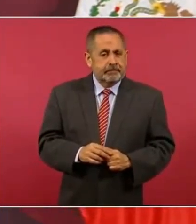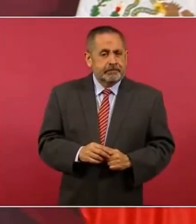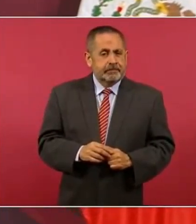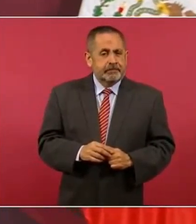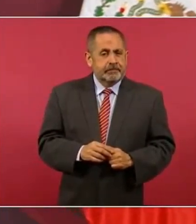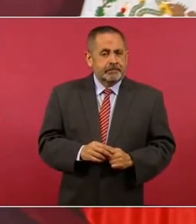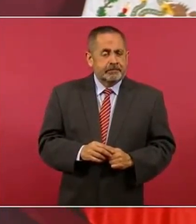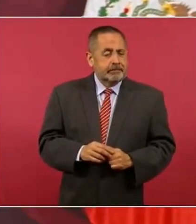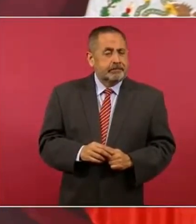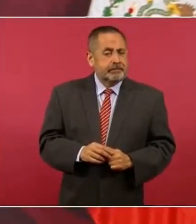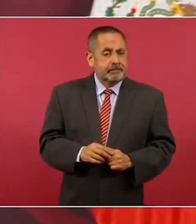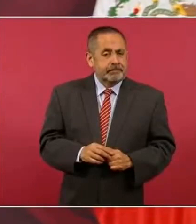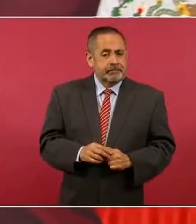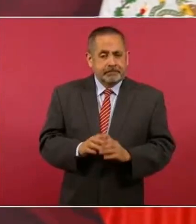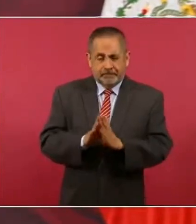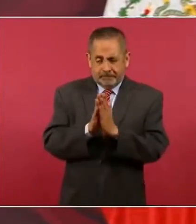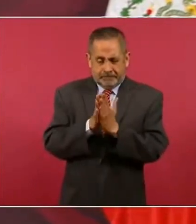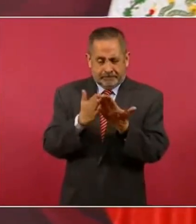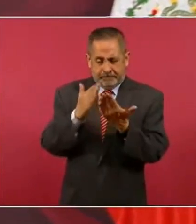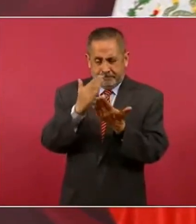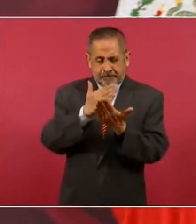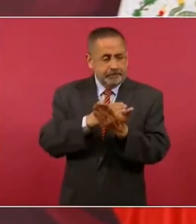que no se publicaron,